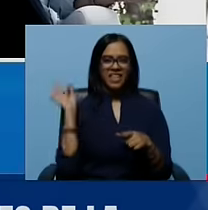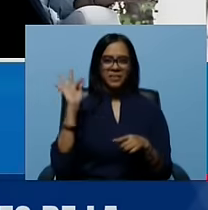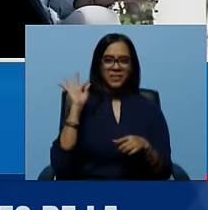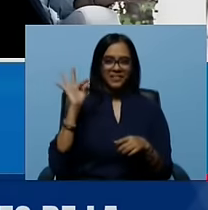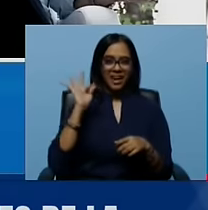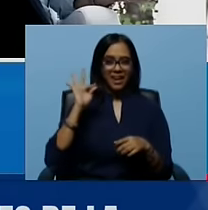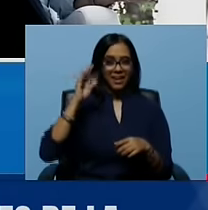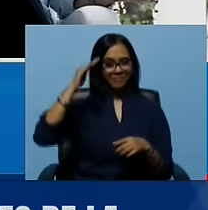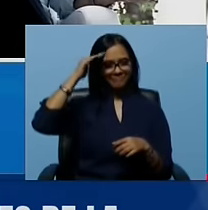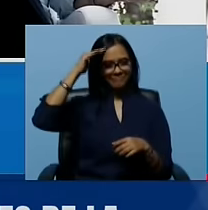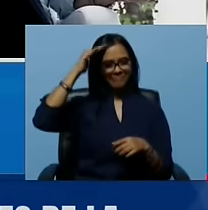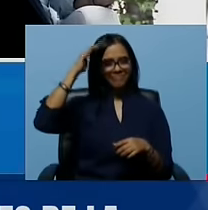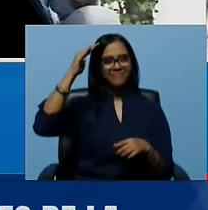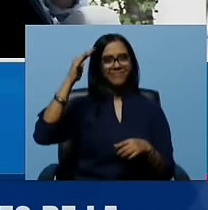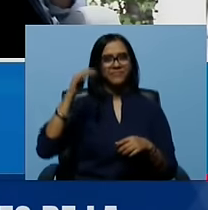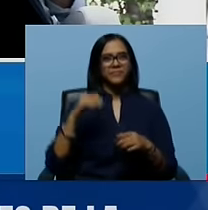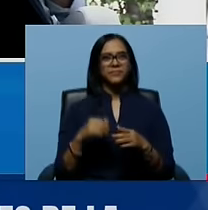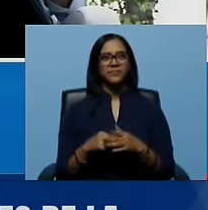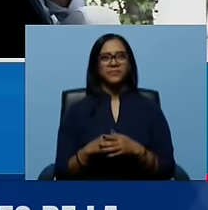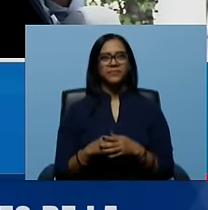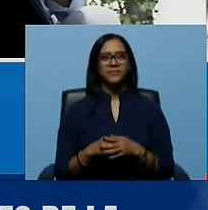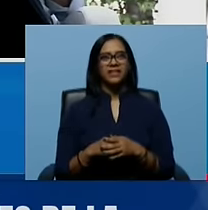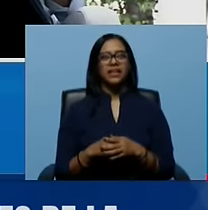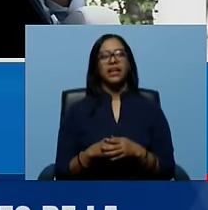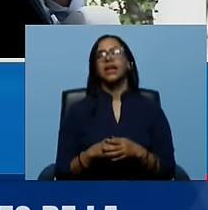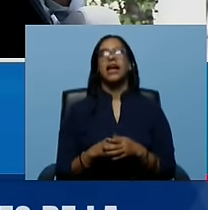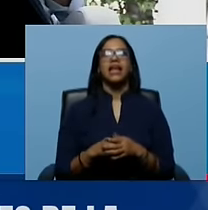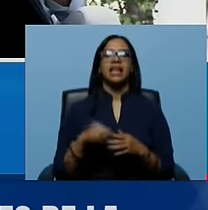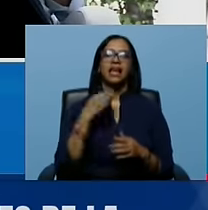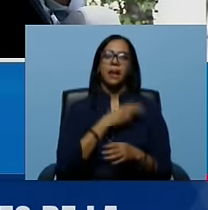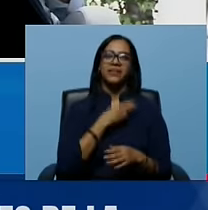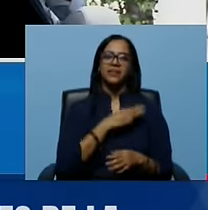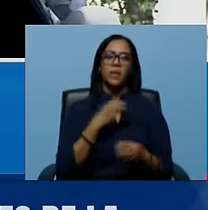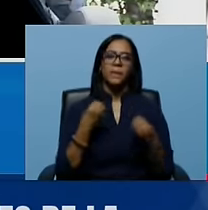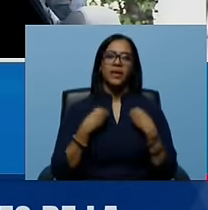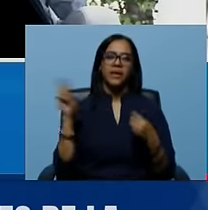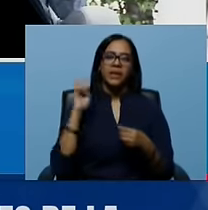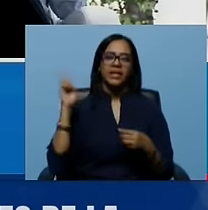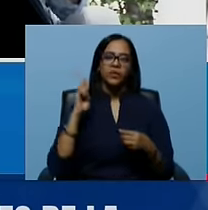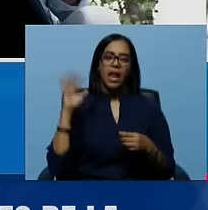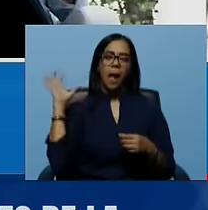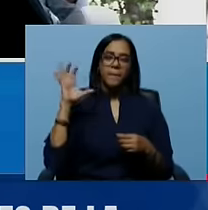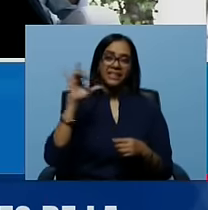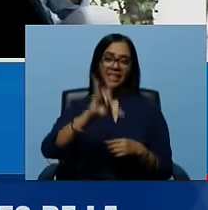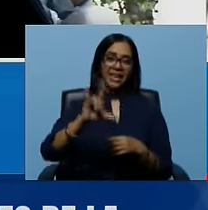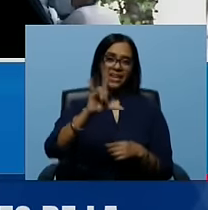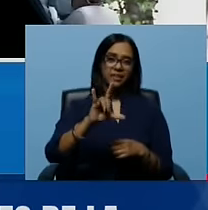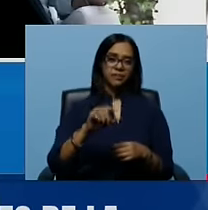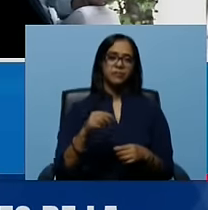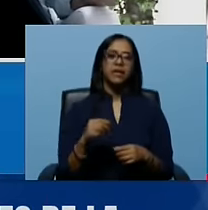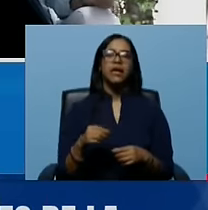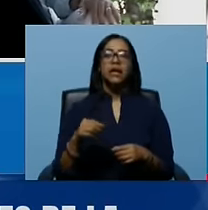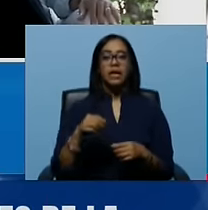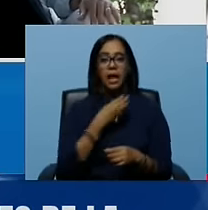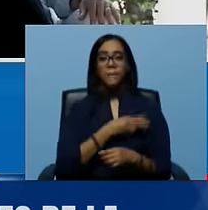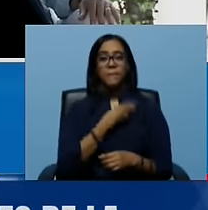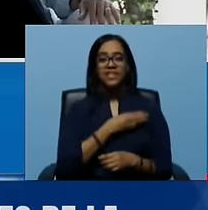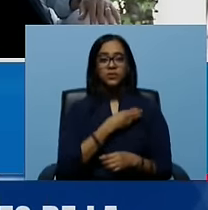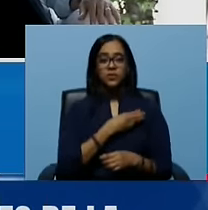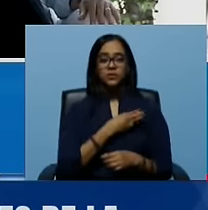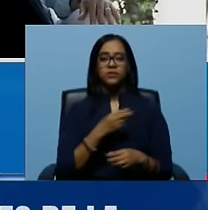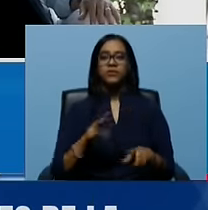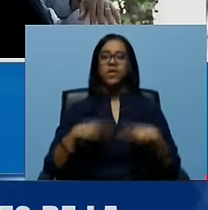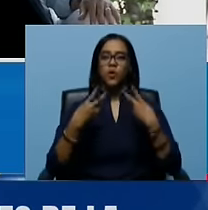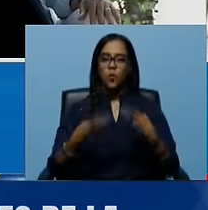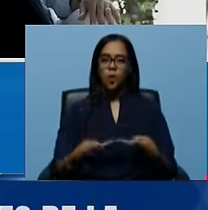expresarla en la gran misión Viva Venezuela, mi patria querida! Gran misión de nueva generación,